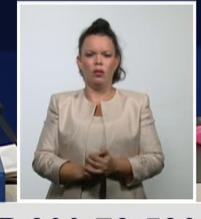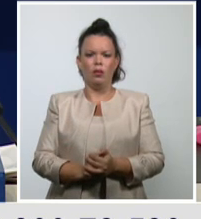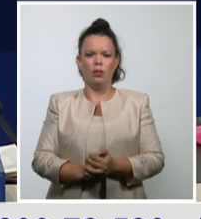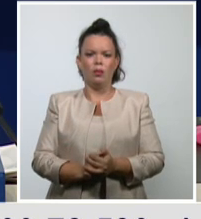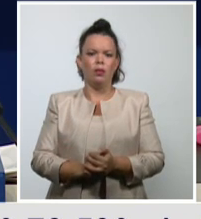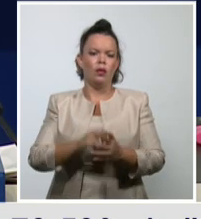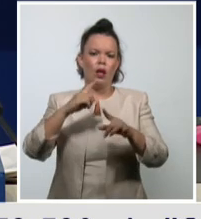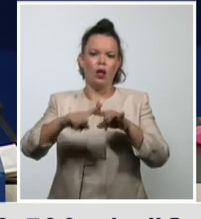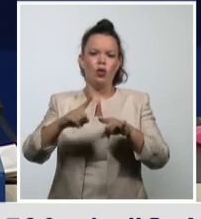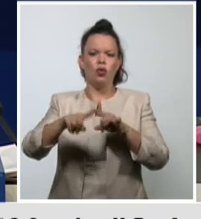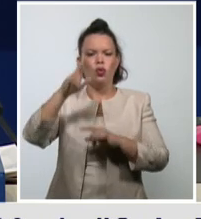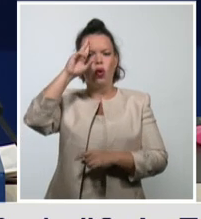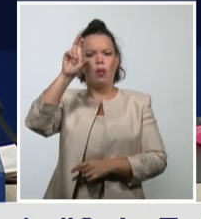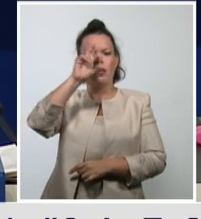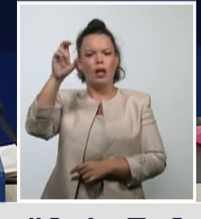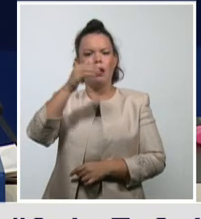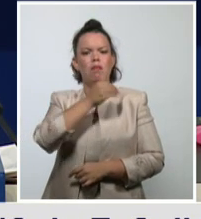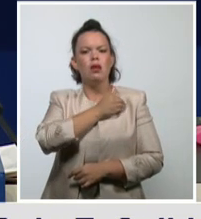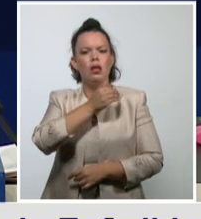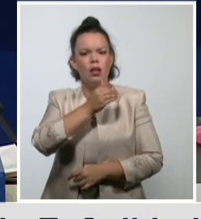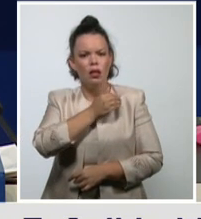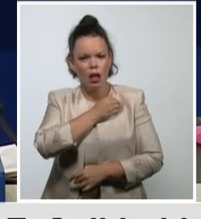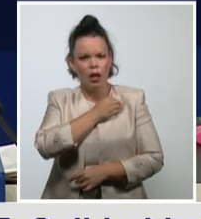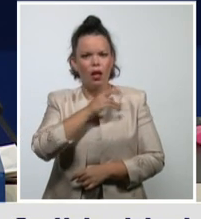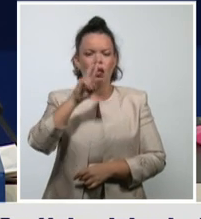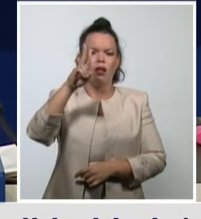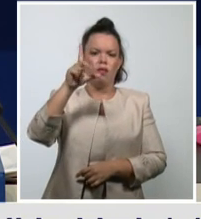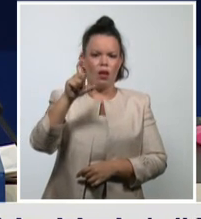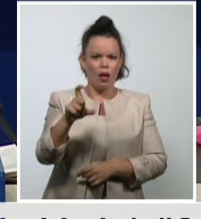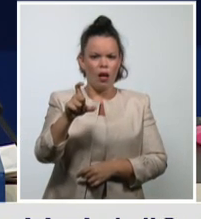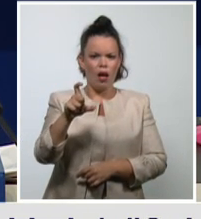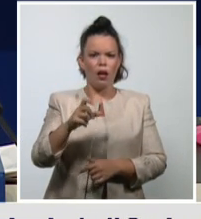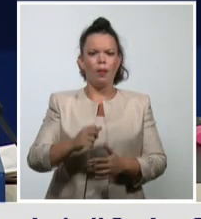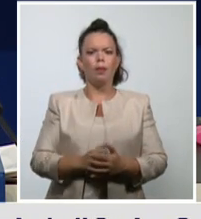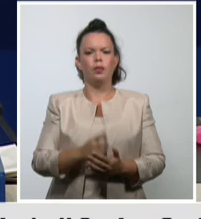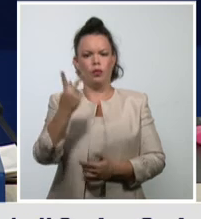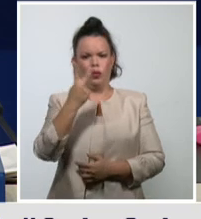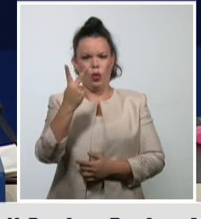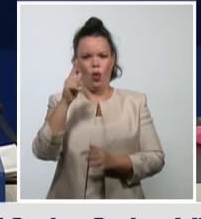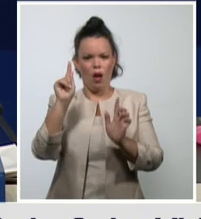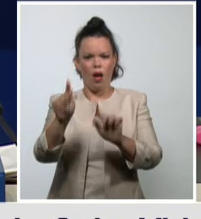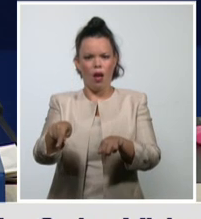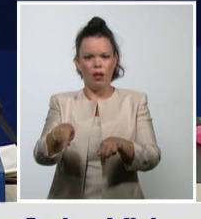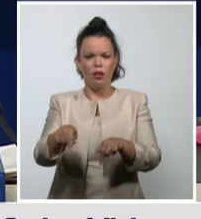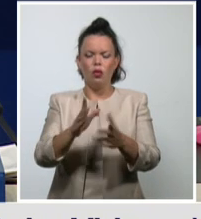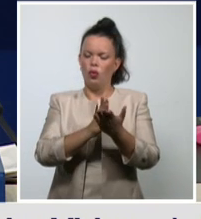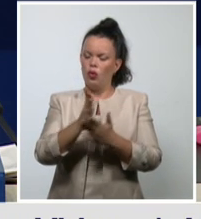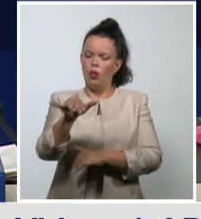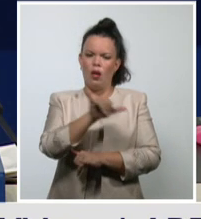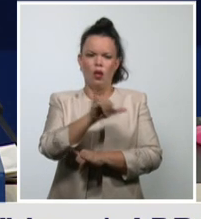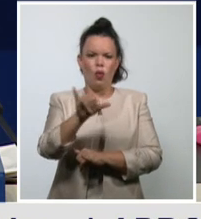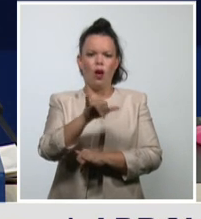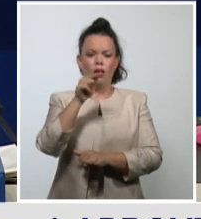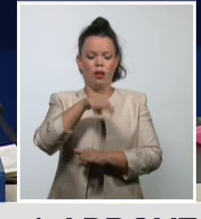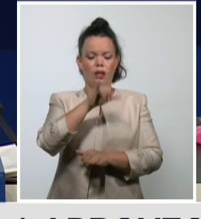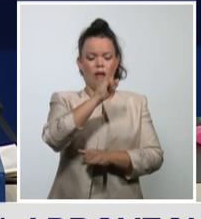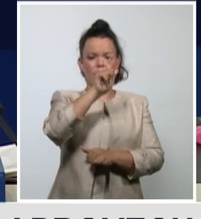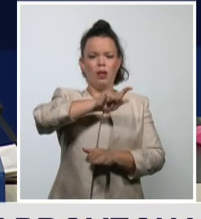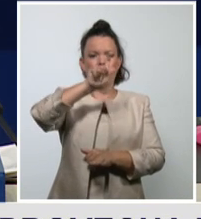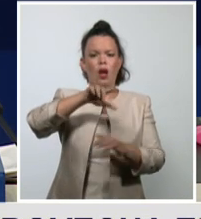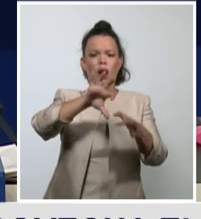Fajardo, ambos de Villa Clara. De los 6 graves hay 2 en